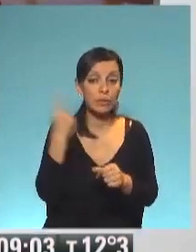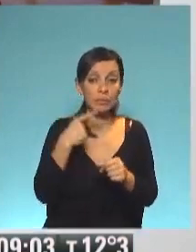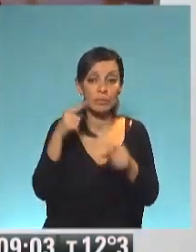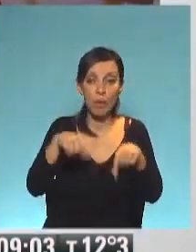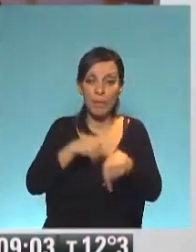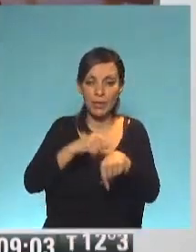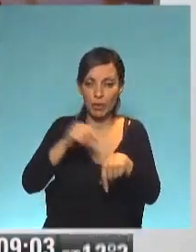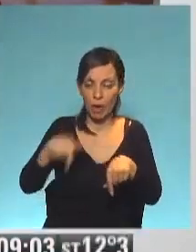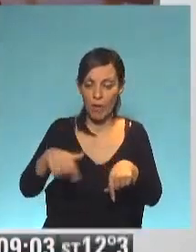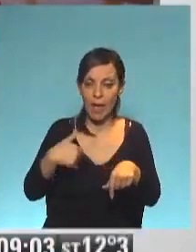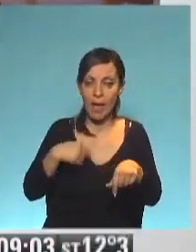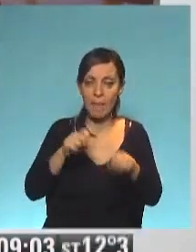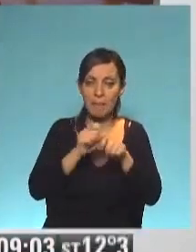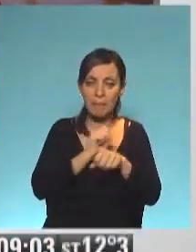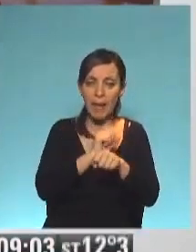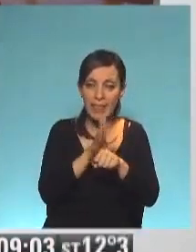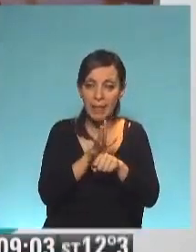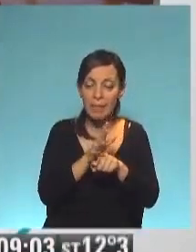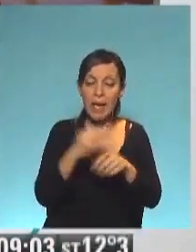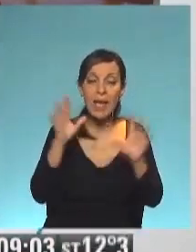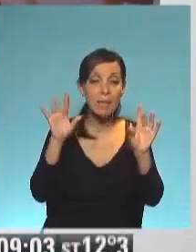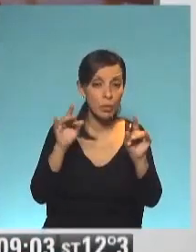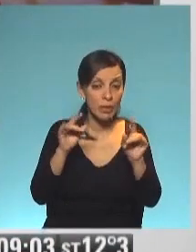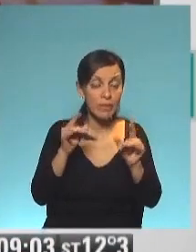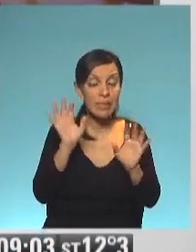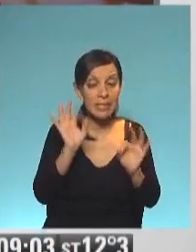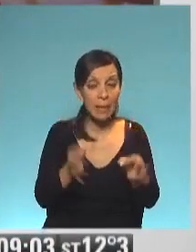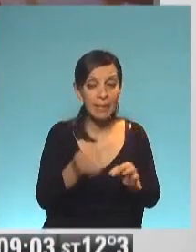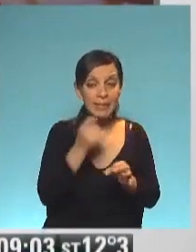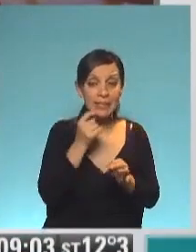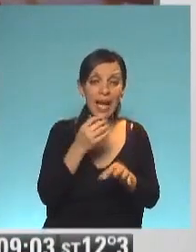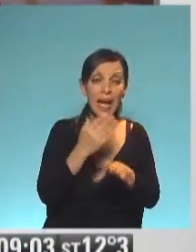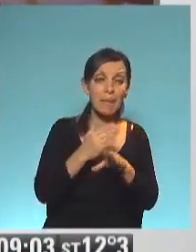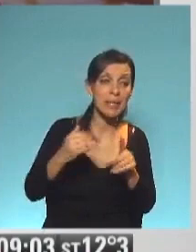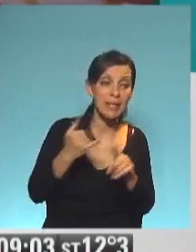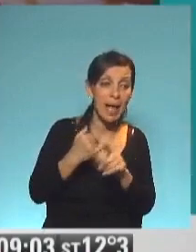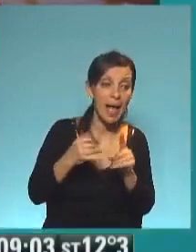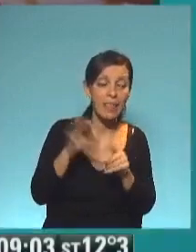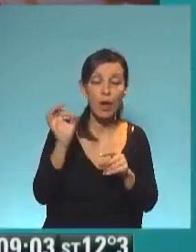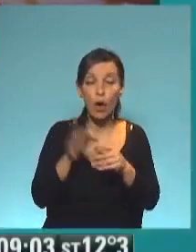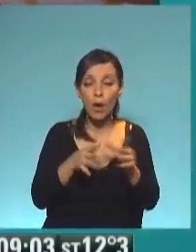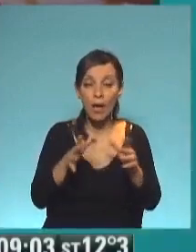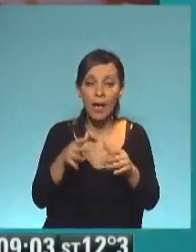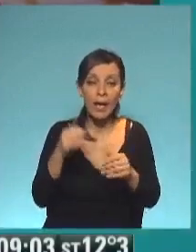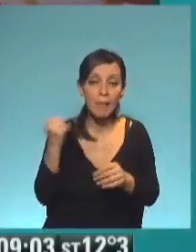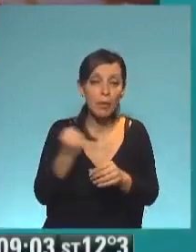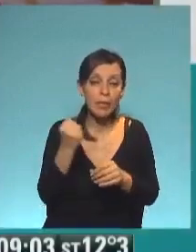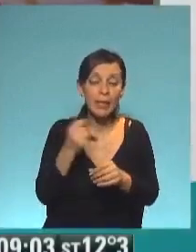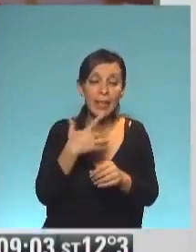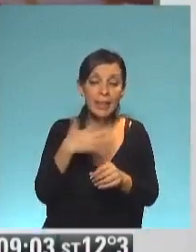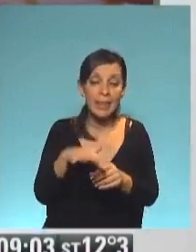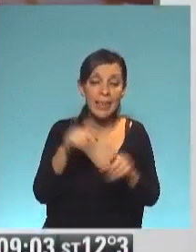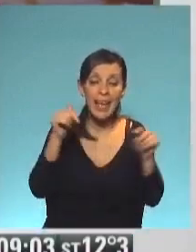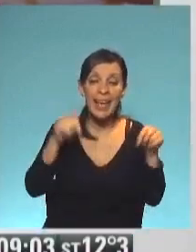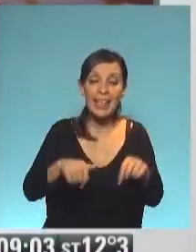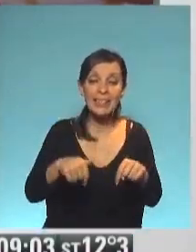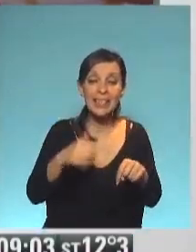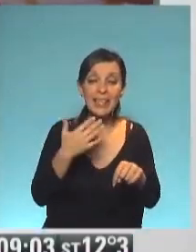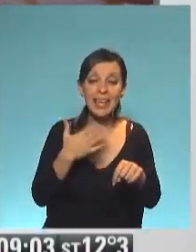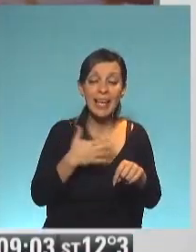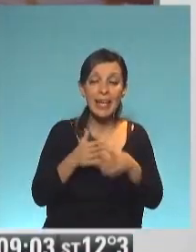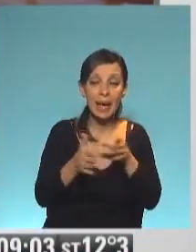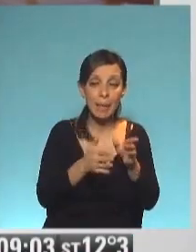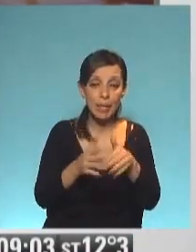es difícil decir si llegamos a la mitad, si estamos avanzando, pero lo importante es entender que el camino es este, que la solución